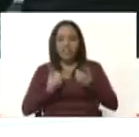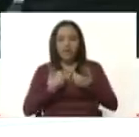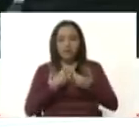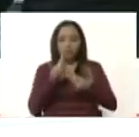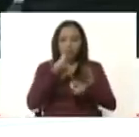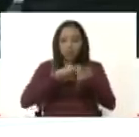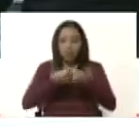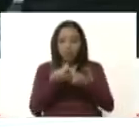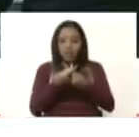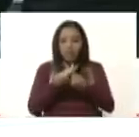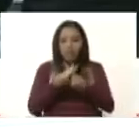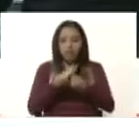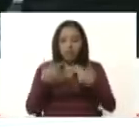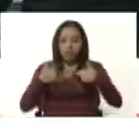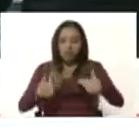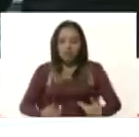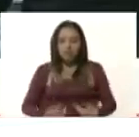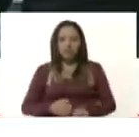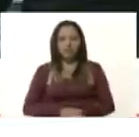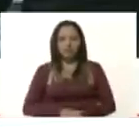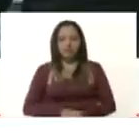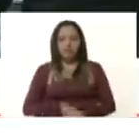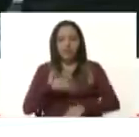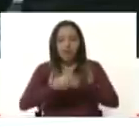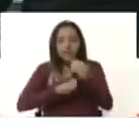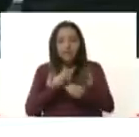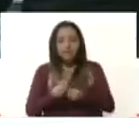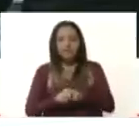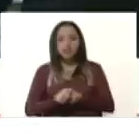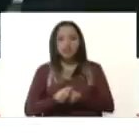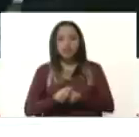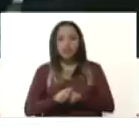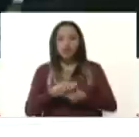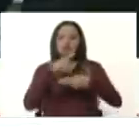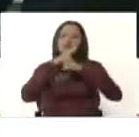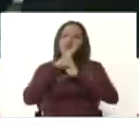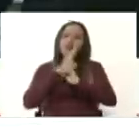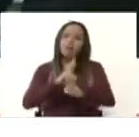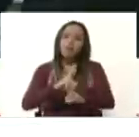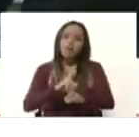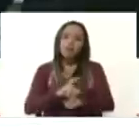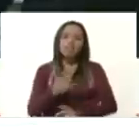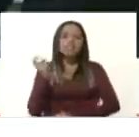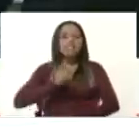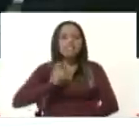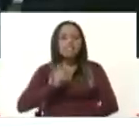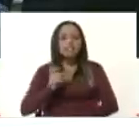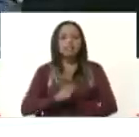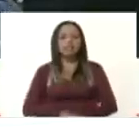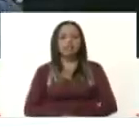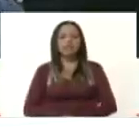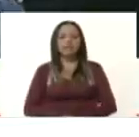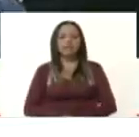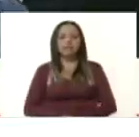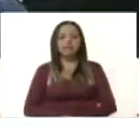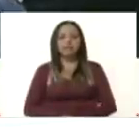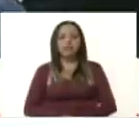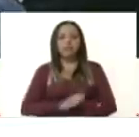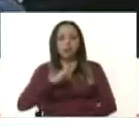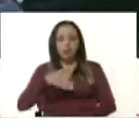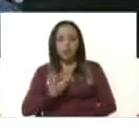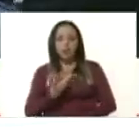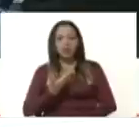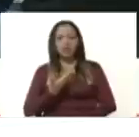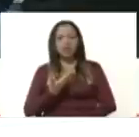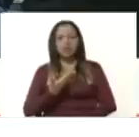humanidad. Lo estamos haciendo como una respuesta necesaria para